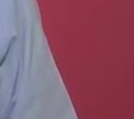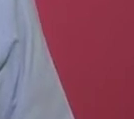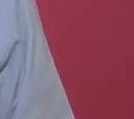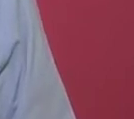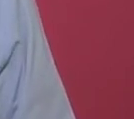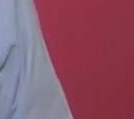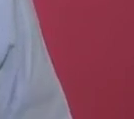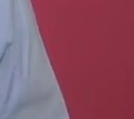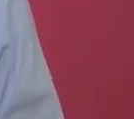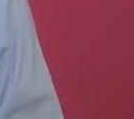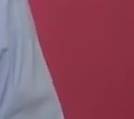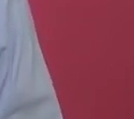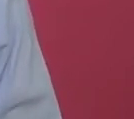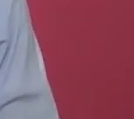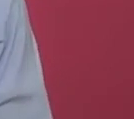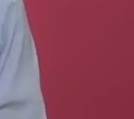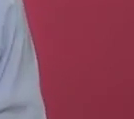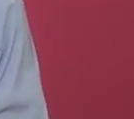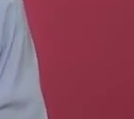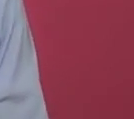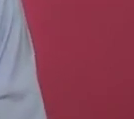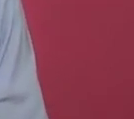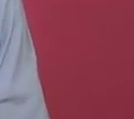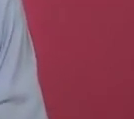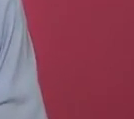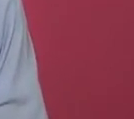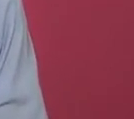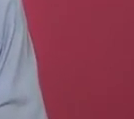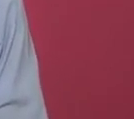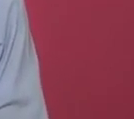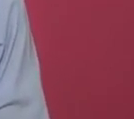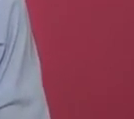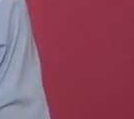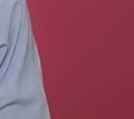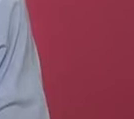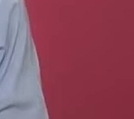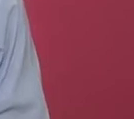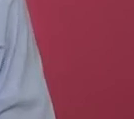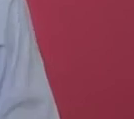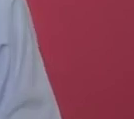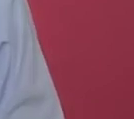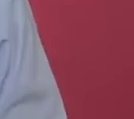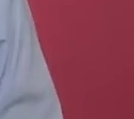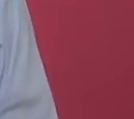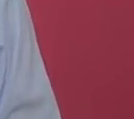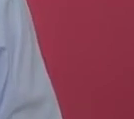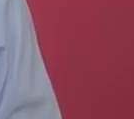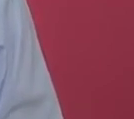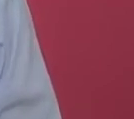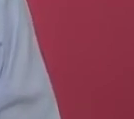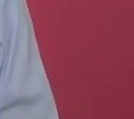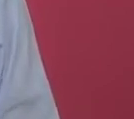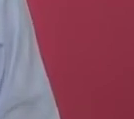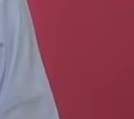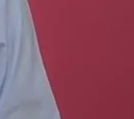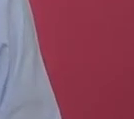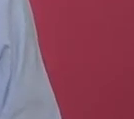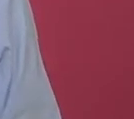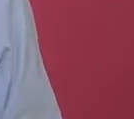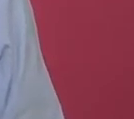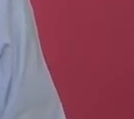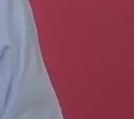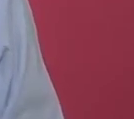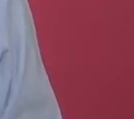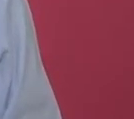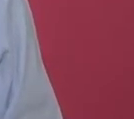Señor, seremos salvos. Y esa es la bendición que el Señor tiene para nosotros allá en el cielo. Cuando